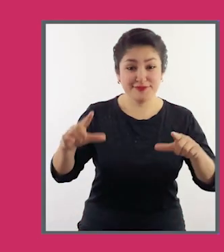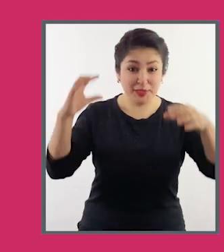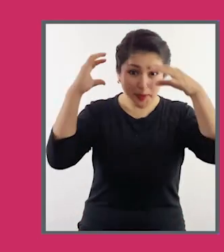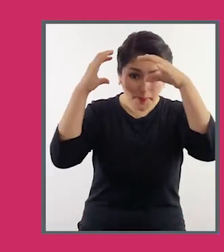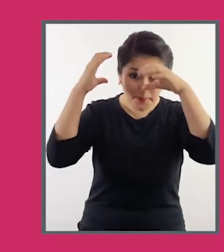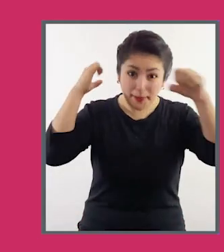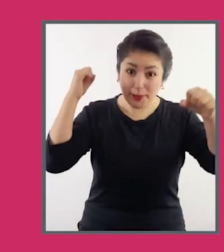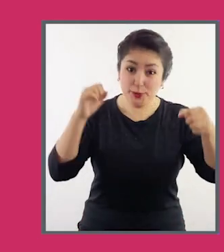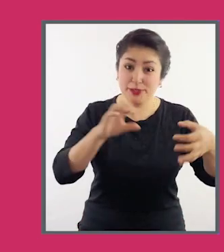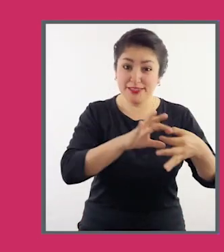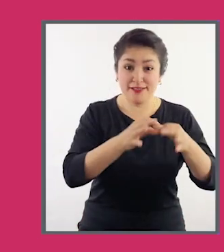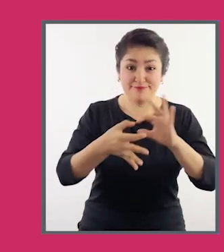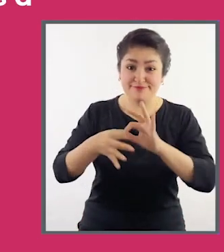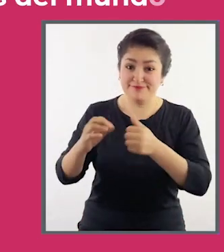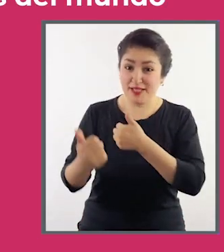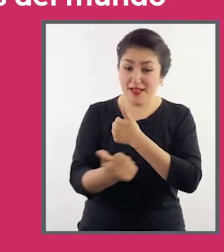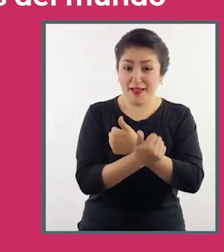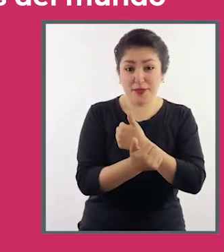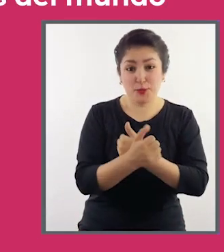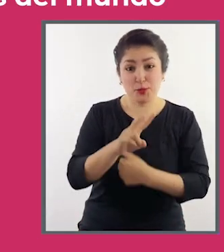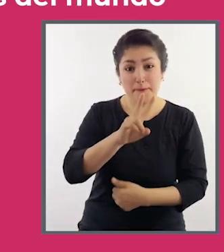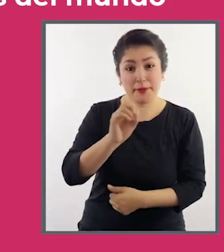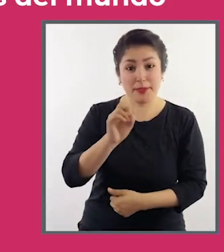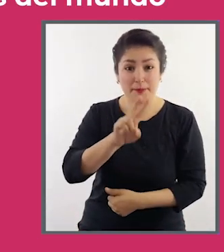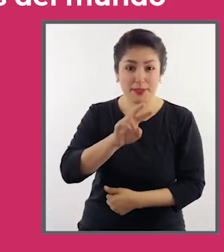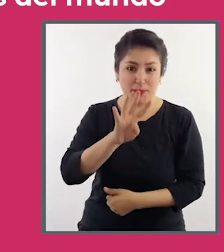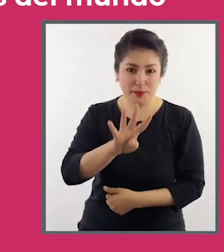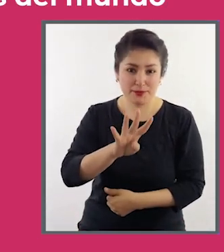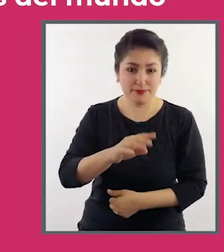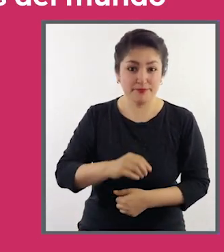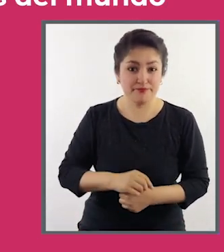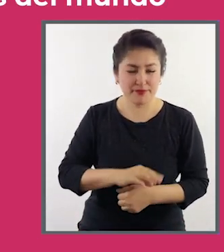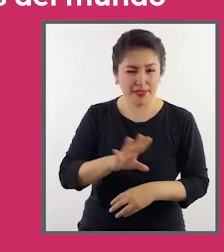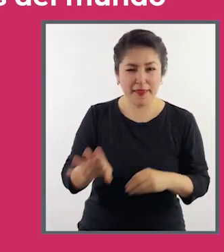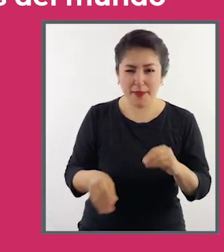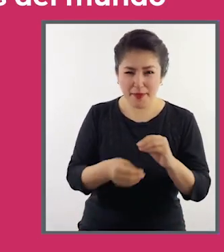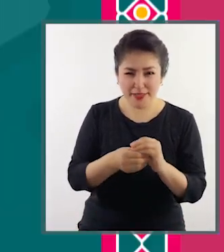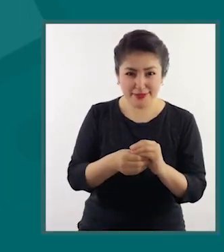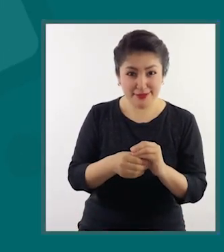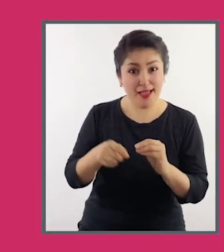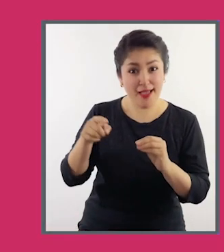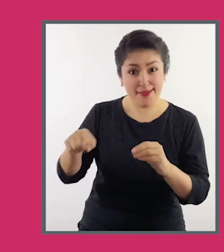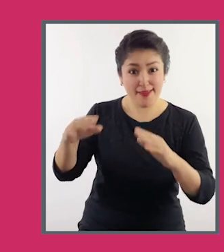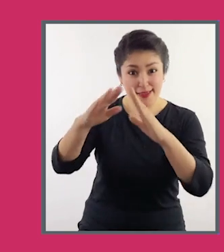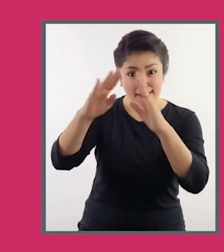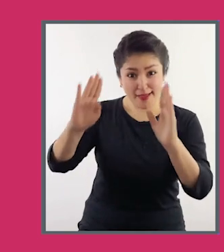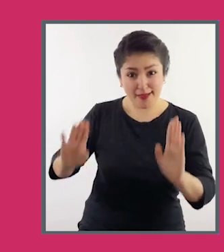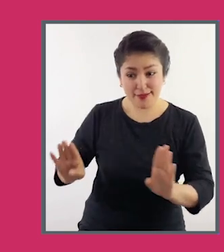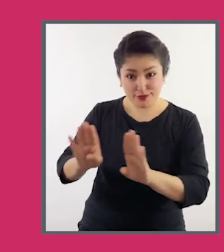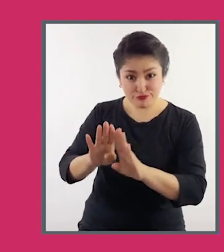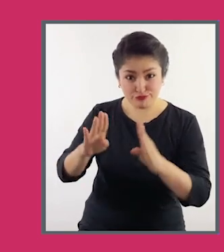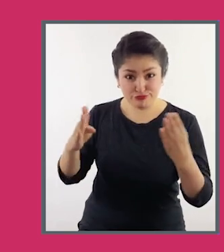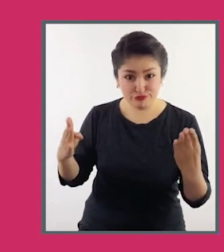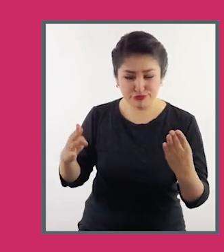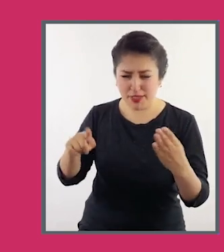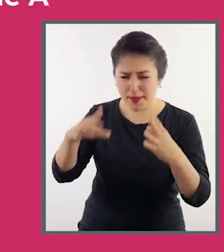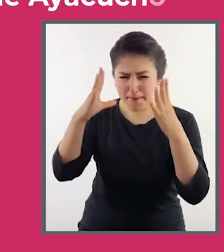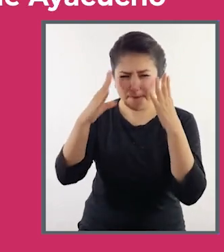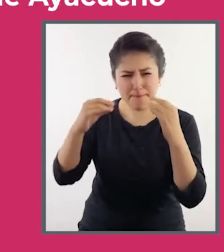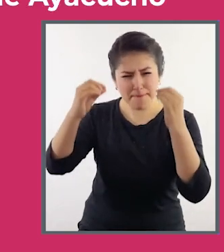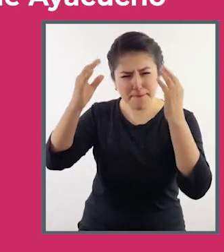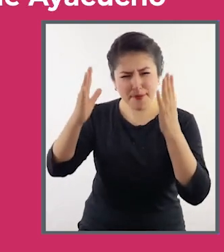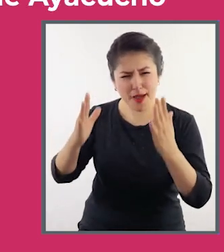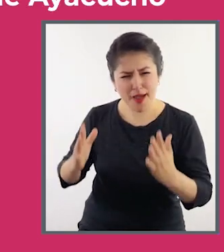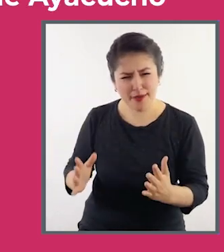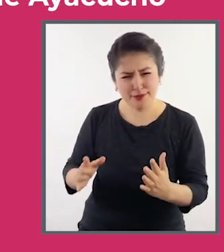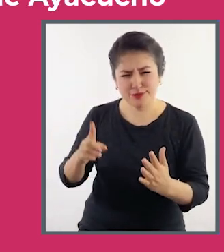Regresamos con los embajadores de los Juegos Bolivarianos Ayacucho 2024. Además, volvemos con un especial desde